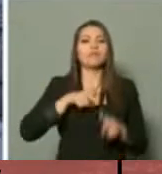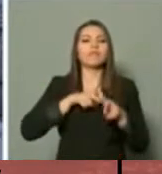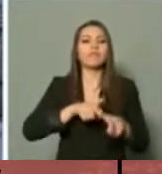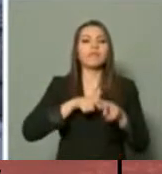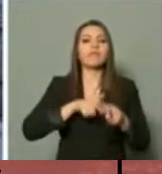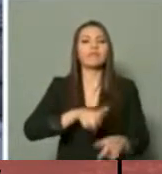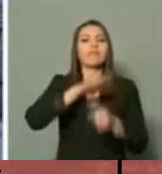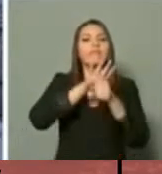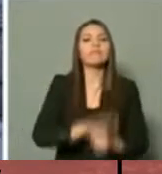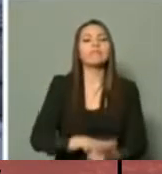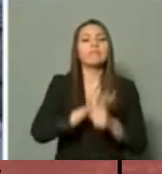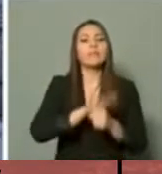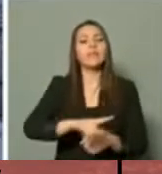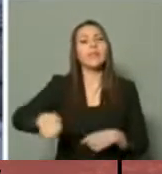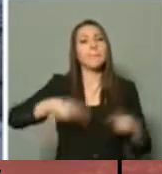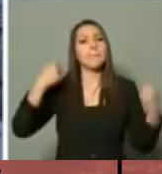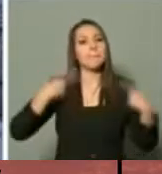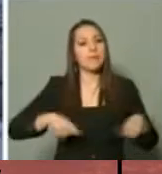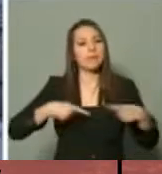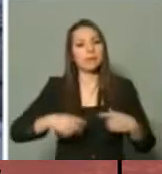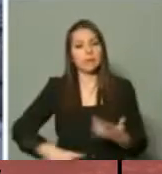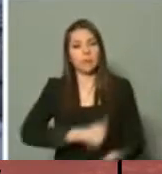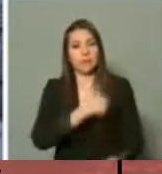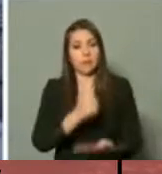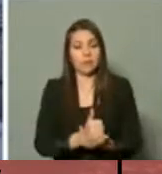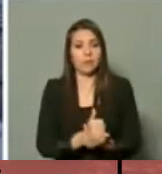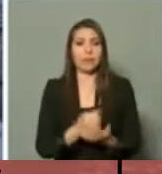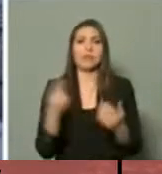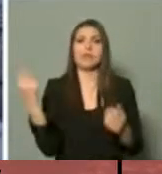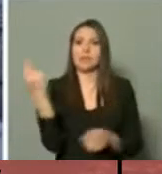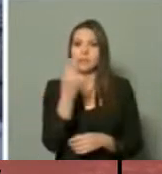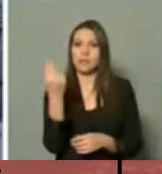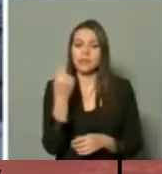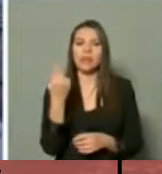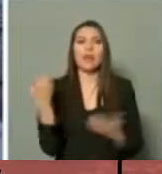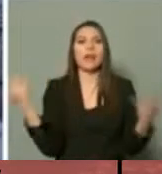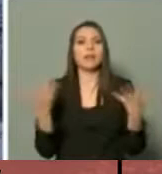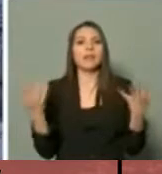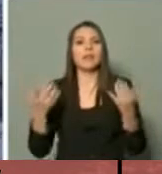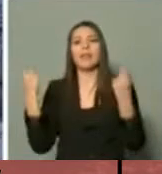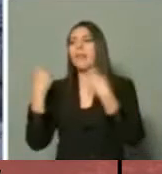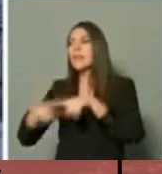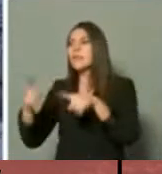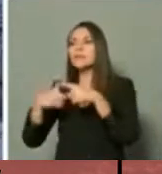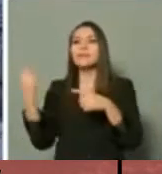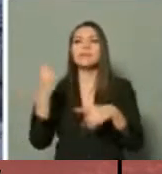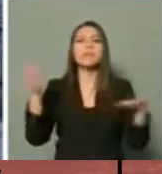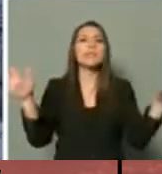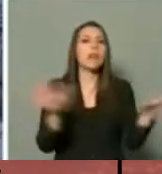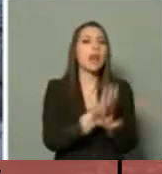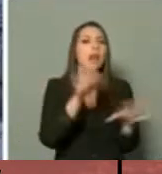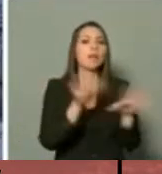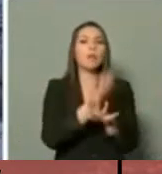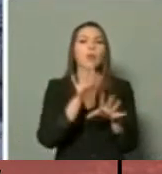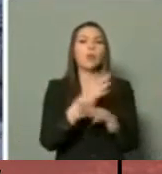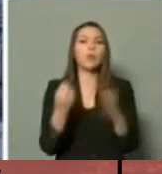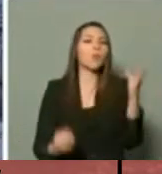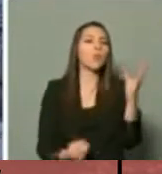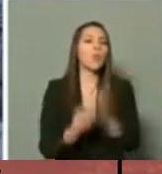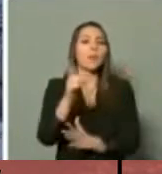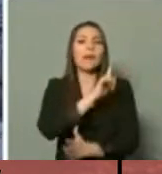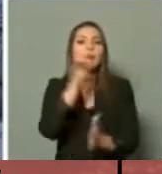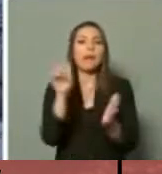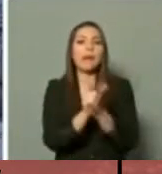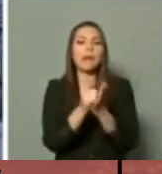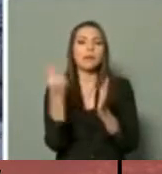nuestra ciudad. Es por eso que es importante que sí se formulen diversas modificaciones y la creación de nuevas leyes para